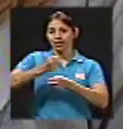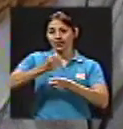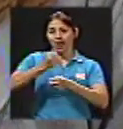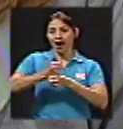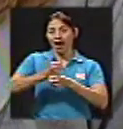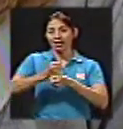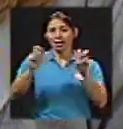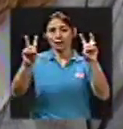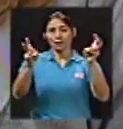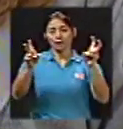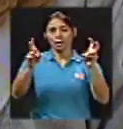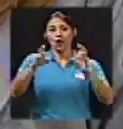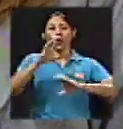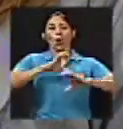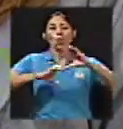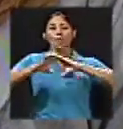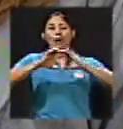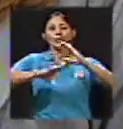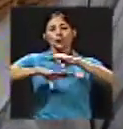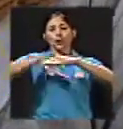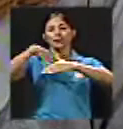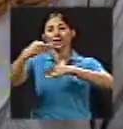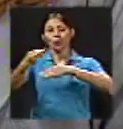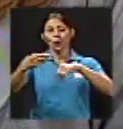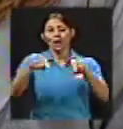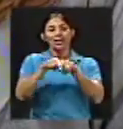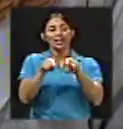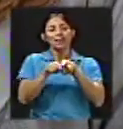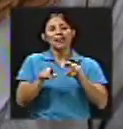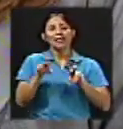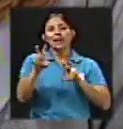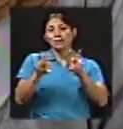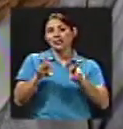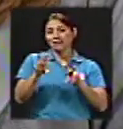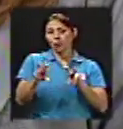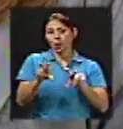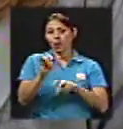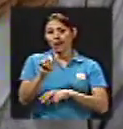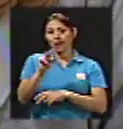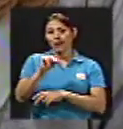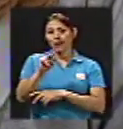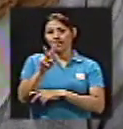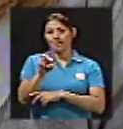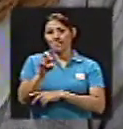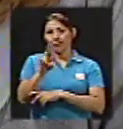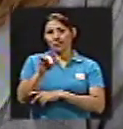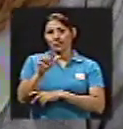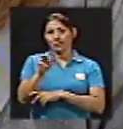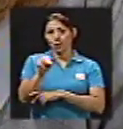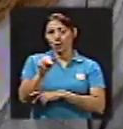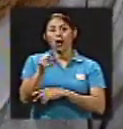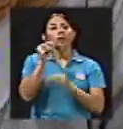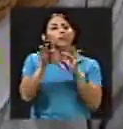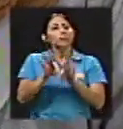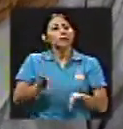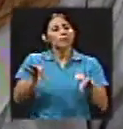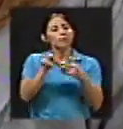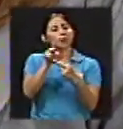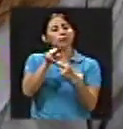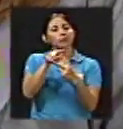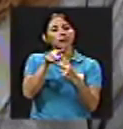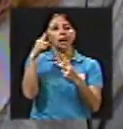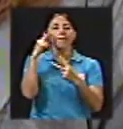del comercio exterior y de la inversión, que son dos áreas que yo creo que son fundamentales para la transformación del país, para